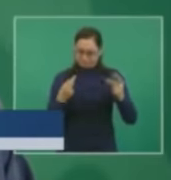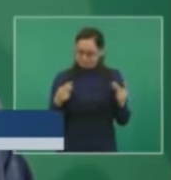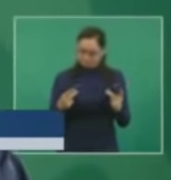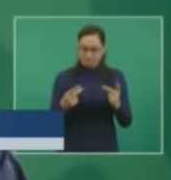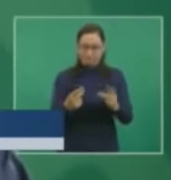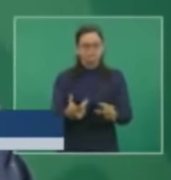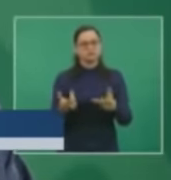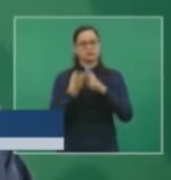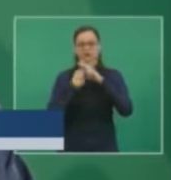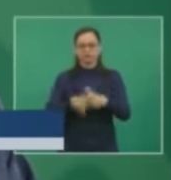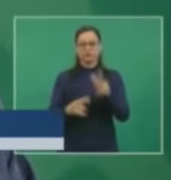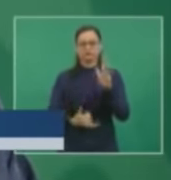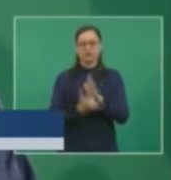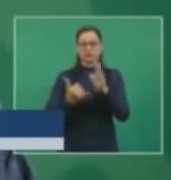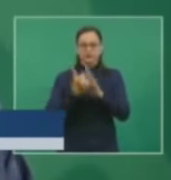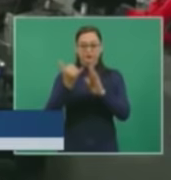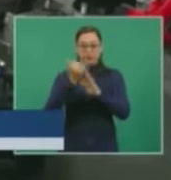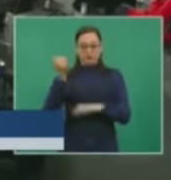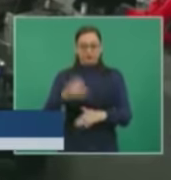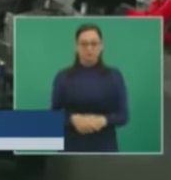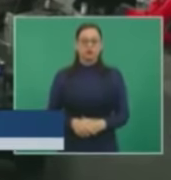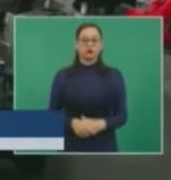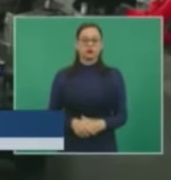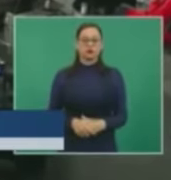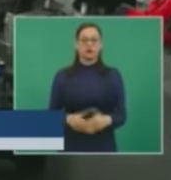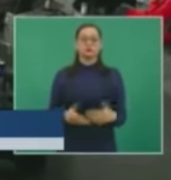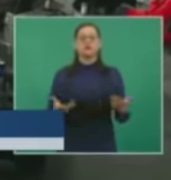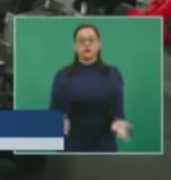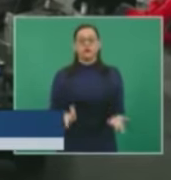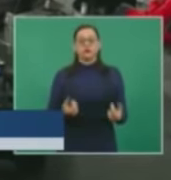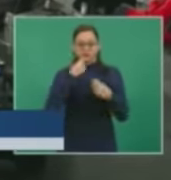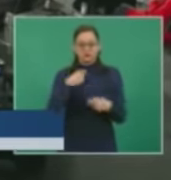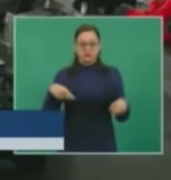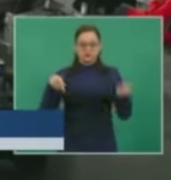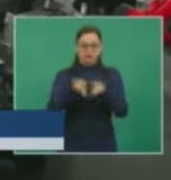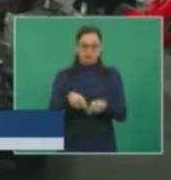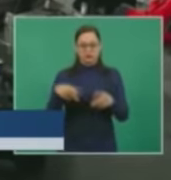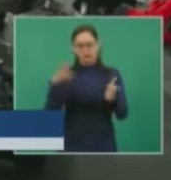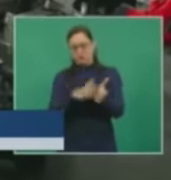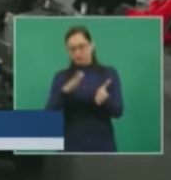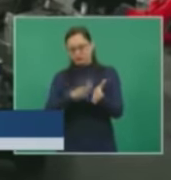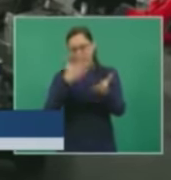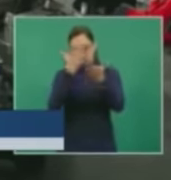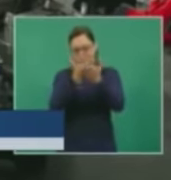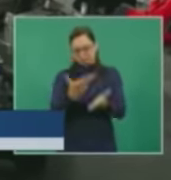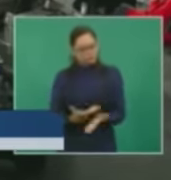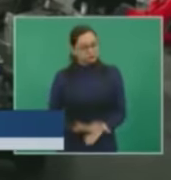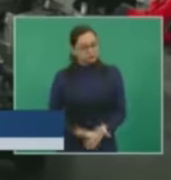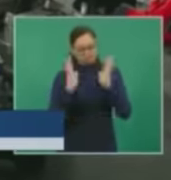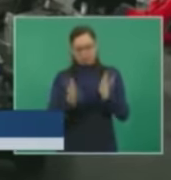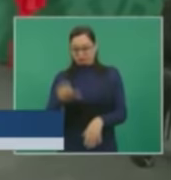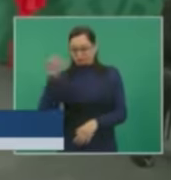violentos, mecanismos alternativos, desde luego en el sentido más peyorativo del término, para resolver sus problemas. Entonces, ¿qué hay de malo que